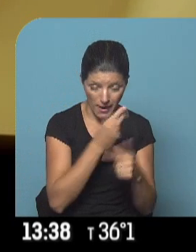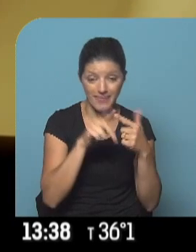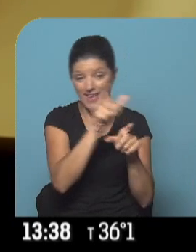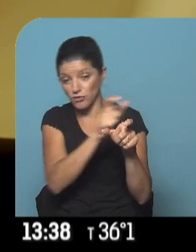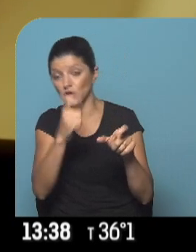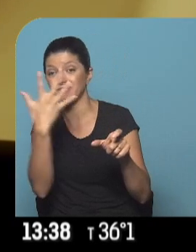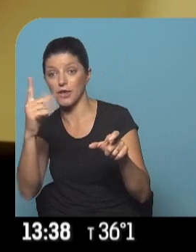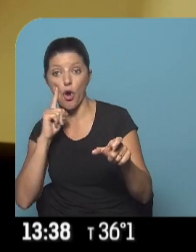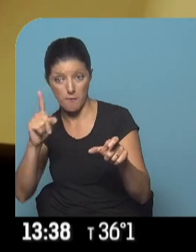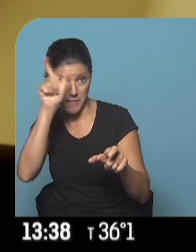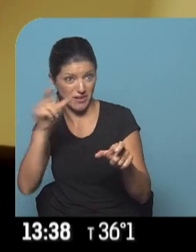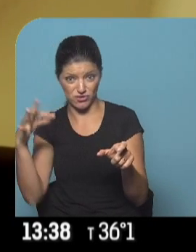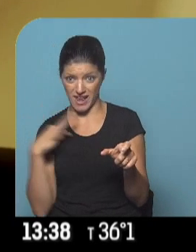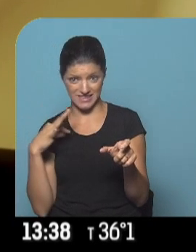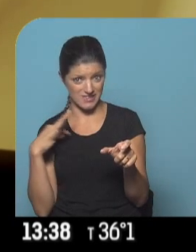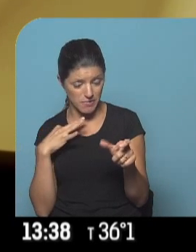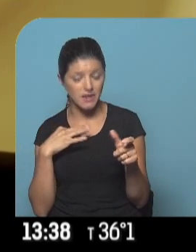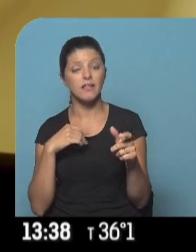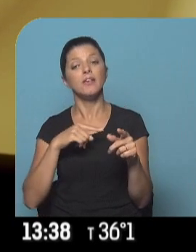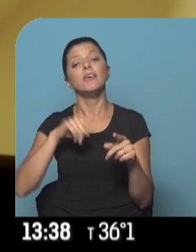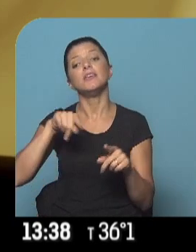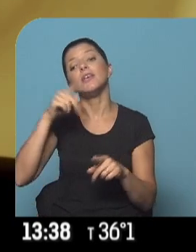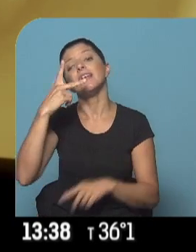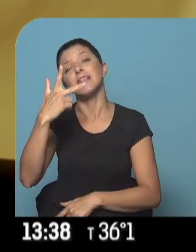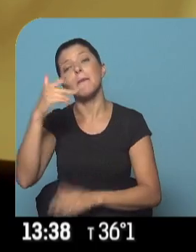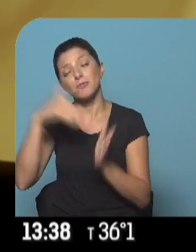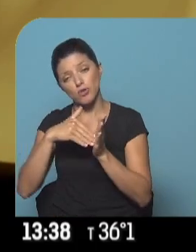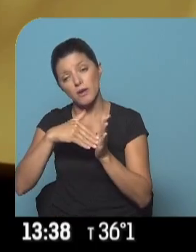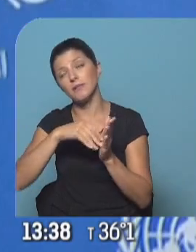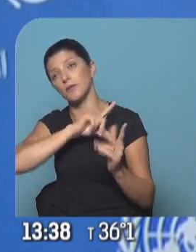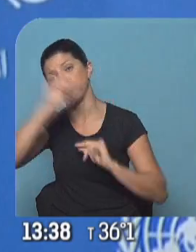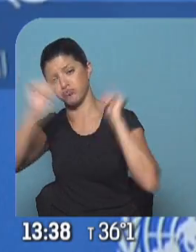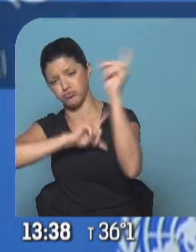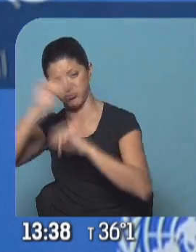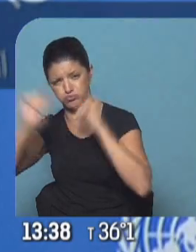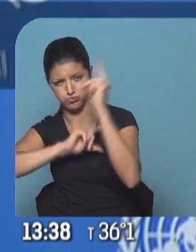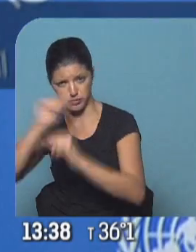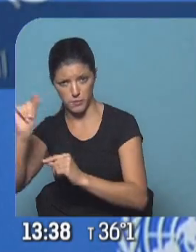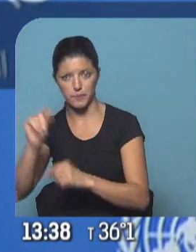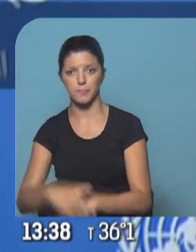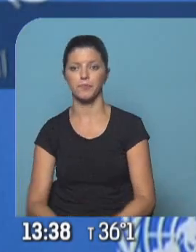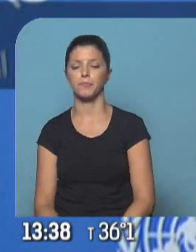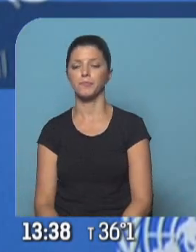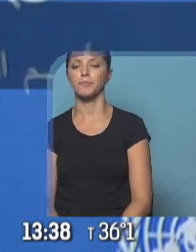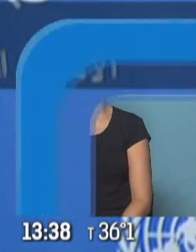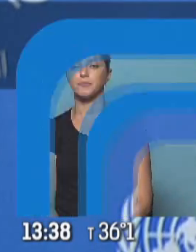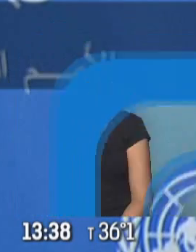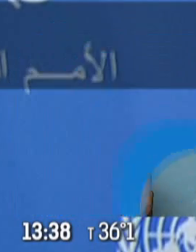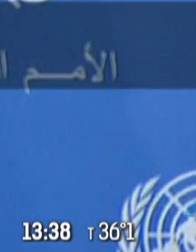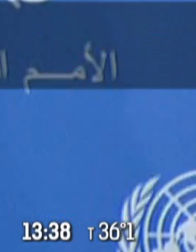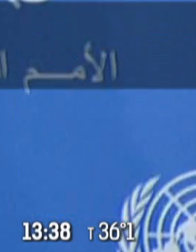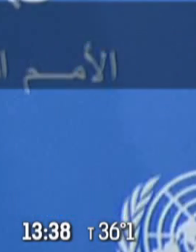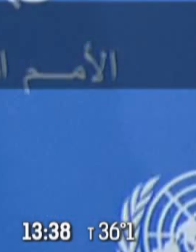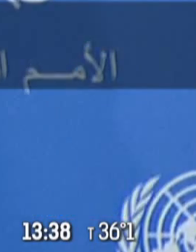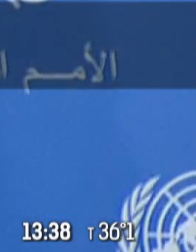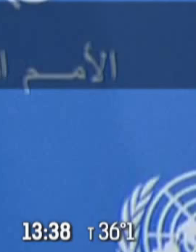5.000 son civiles, mientras que los desplazados son más de 3 millones. On the situation in Yemen, we find the events